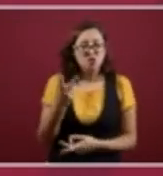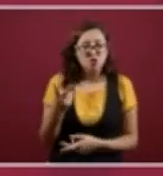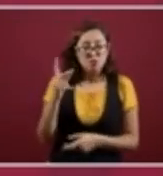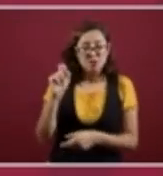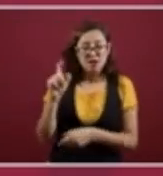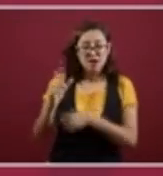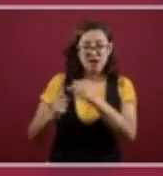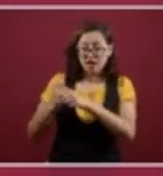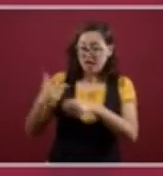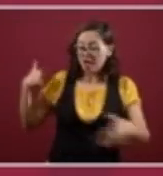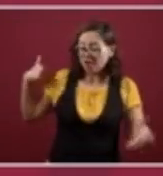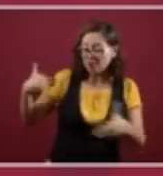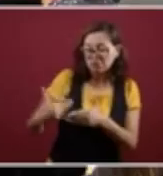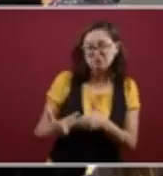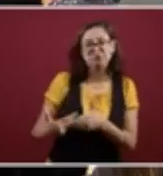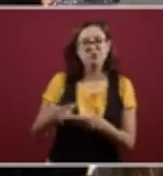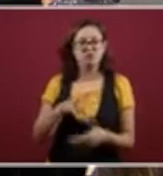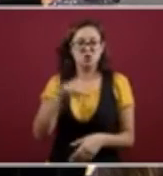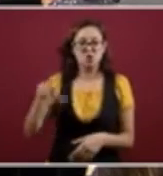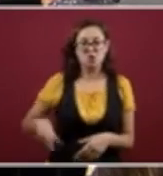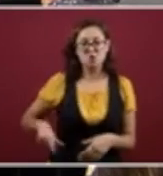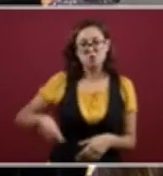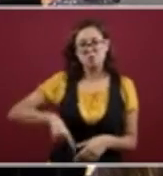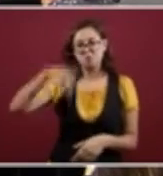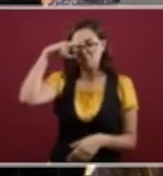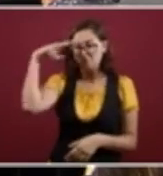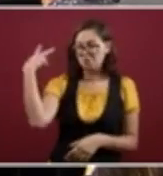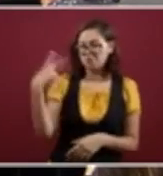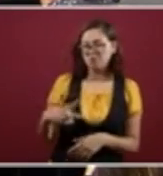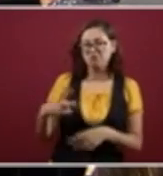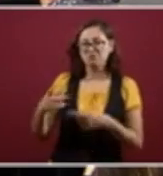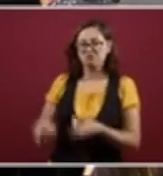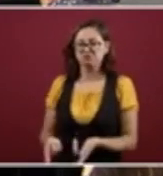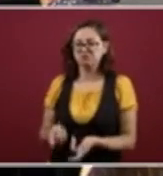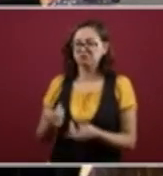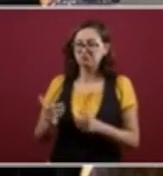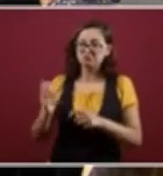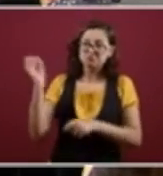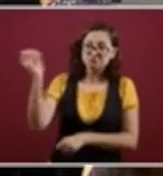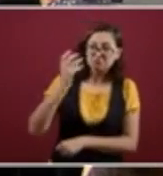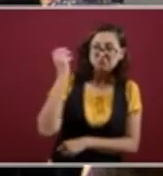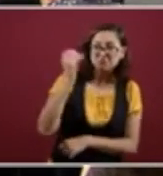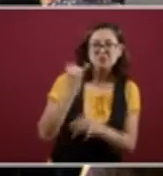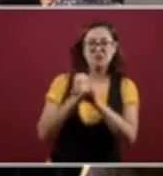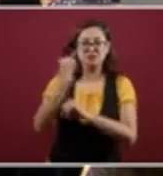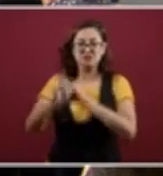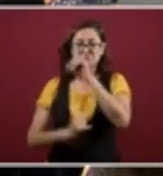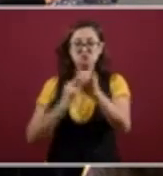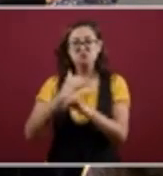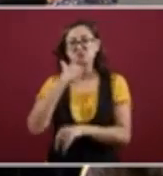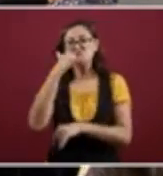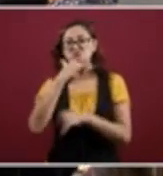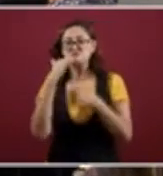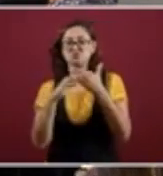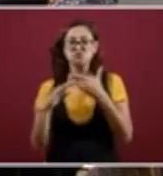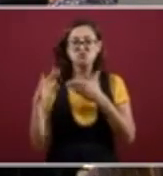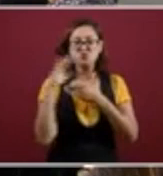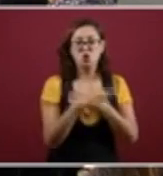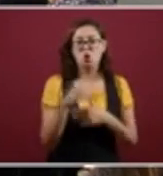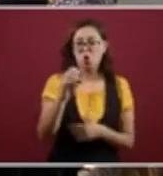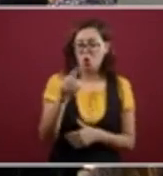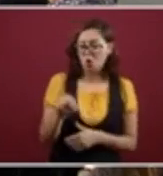más de dos décadas. Desde hace dos décadas el Estado mexicano había sido signatario de convenciones internacionales de combate a la corrupción en la ONU,